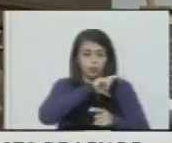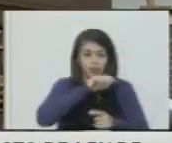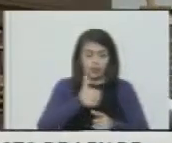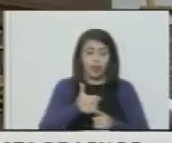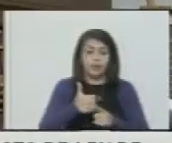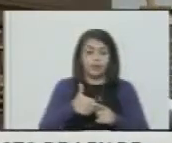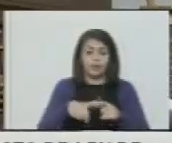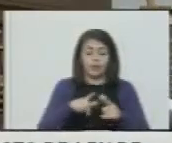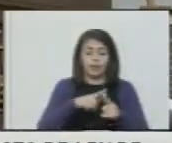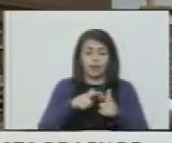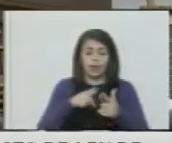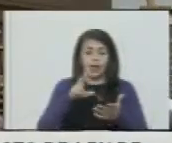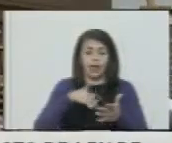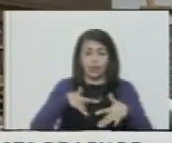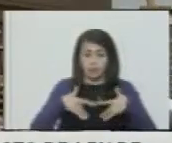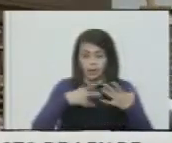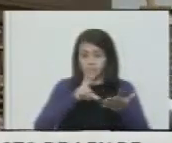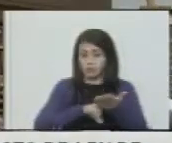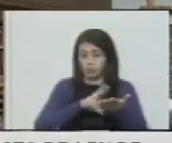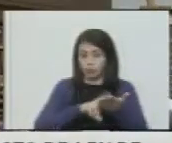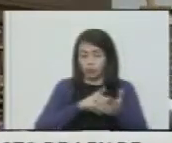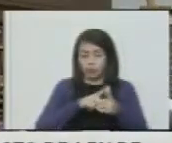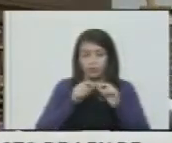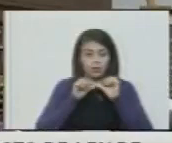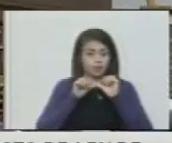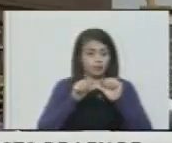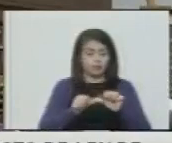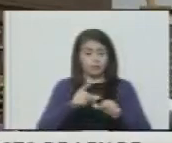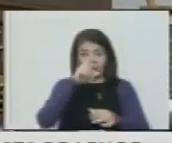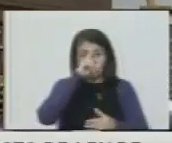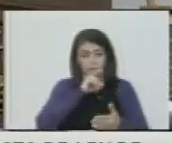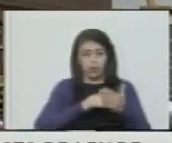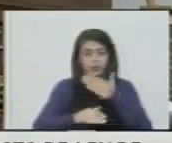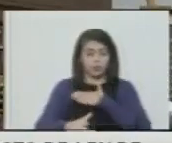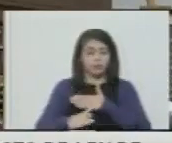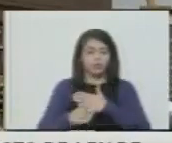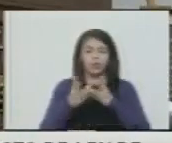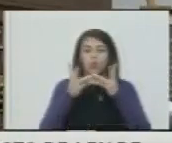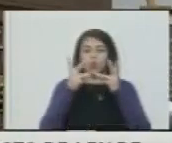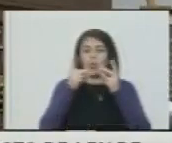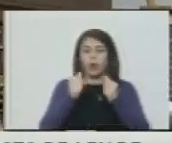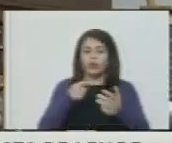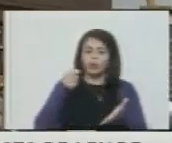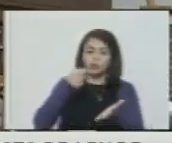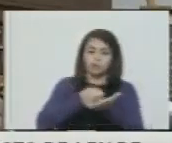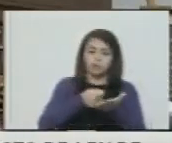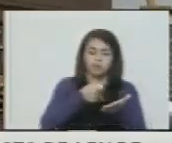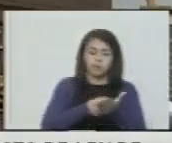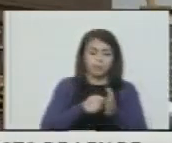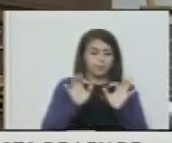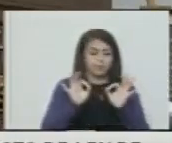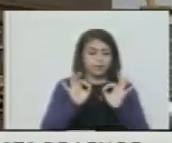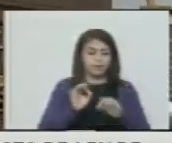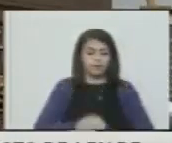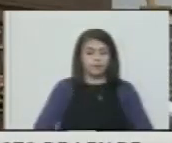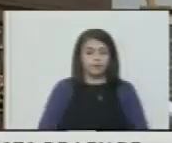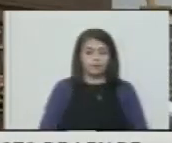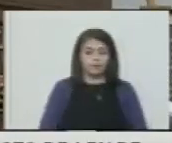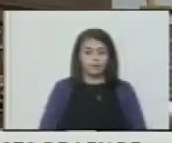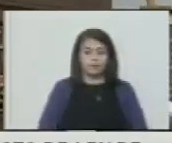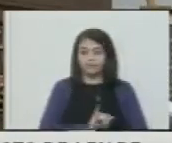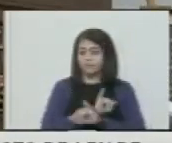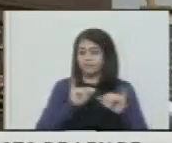de la superintendente de la actividad aseguradora, fijará anualmente el importe de la contribución